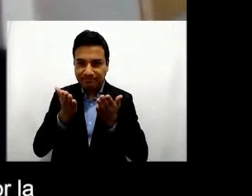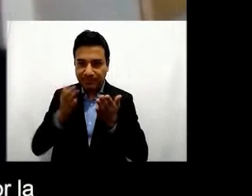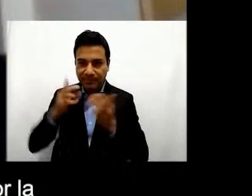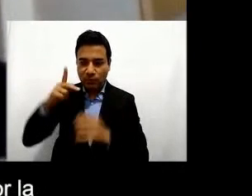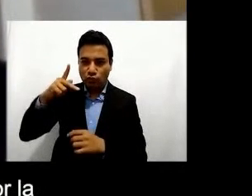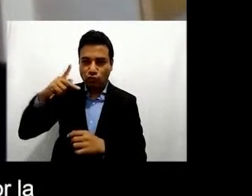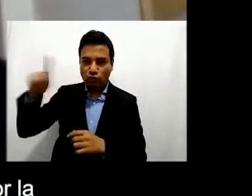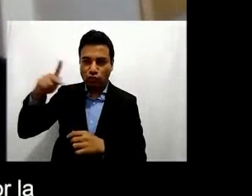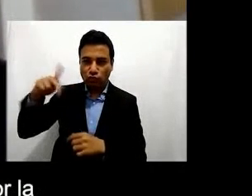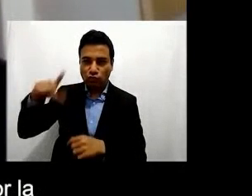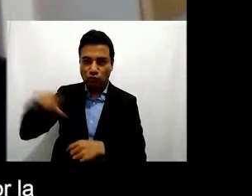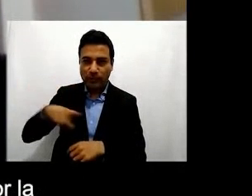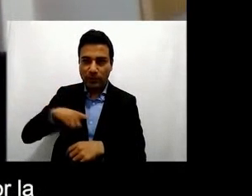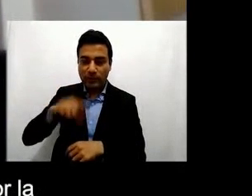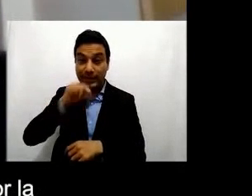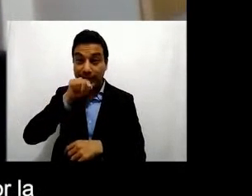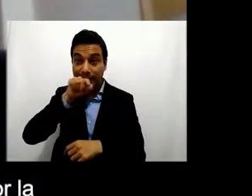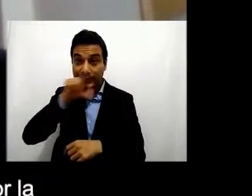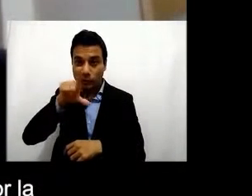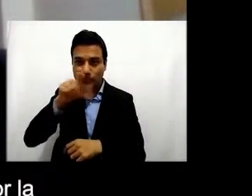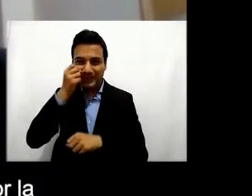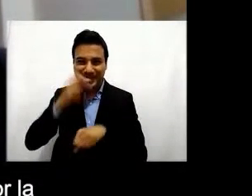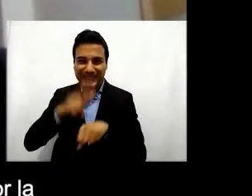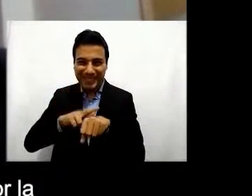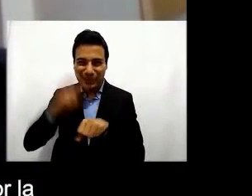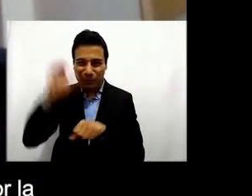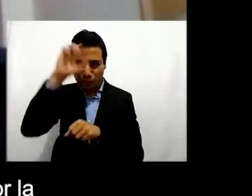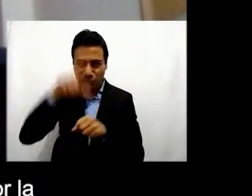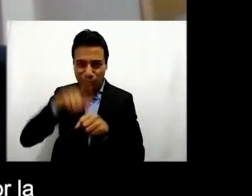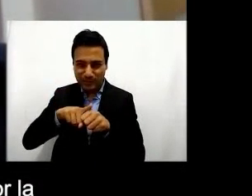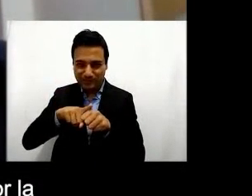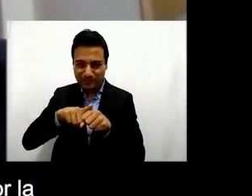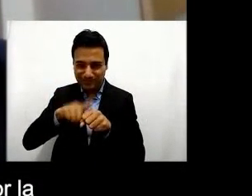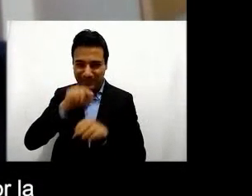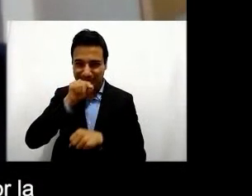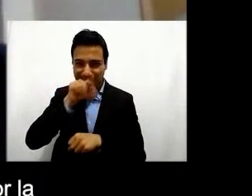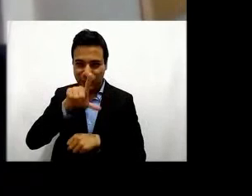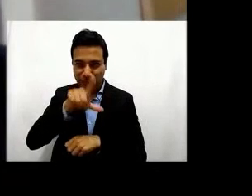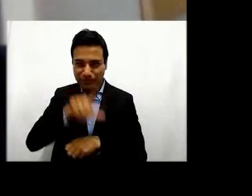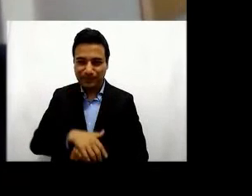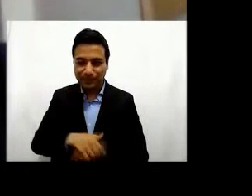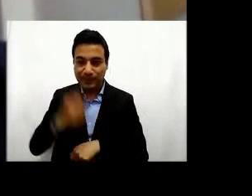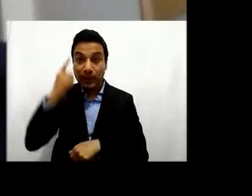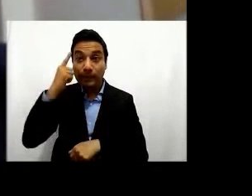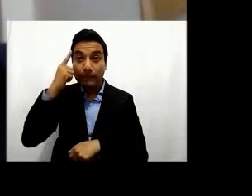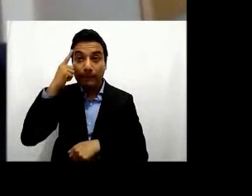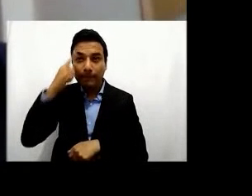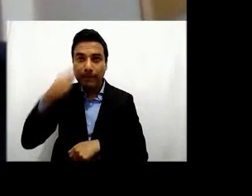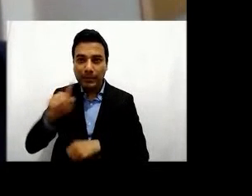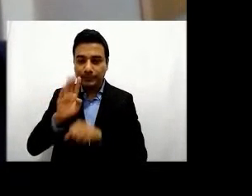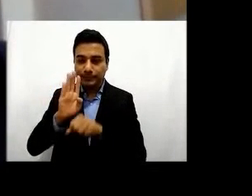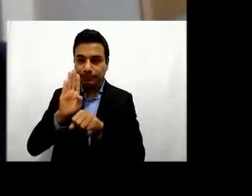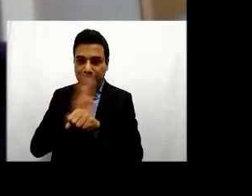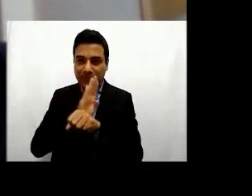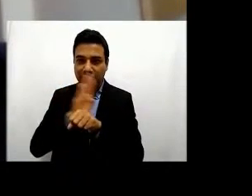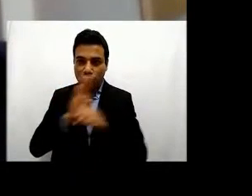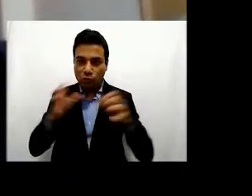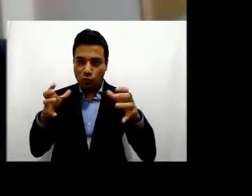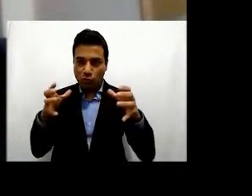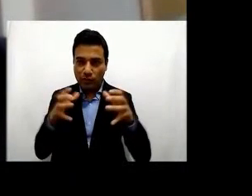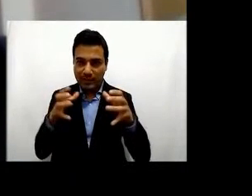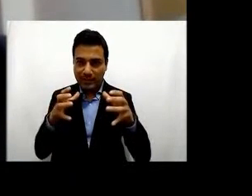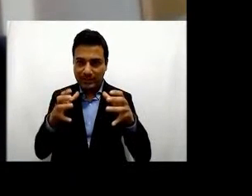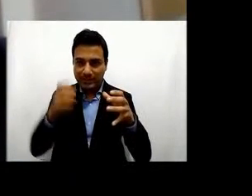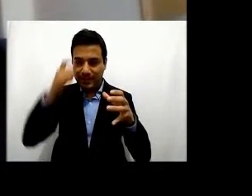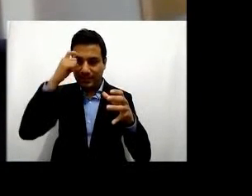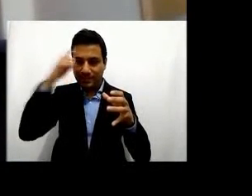gobierno de Jalisco, específicamente por la Secretaría de Cultura de Jalisco, para el beneficio de sus comunidades creativas. Ha